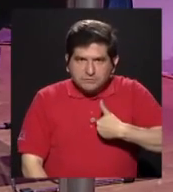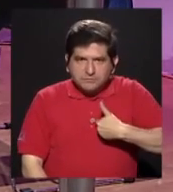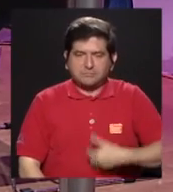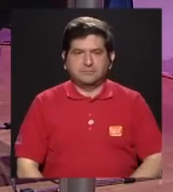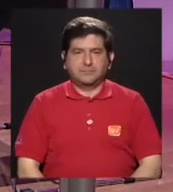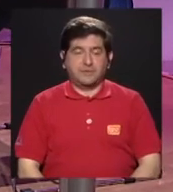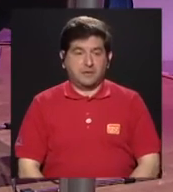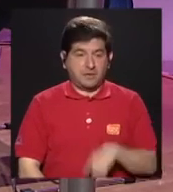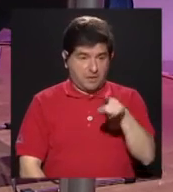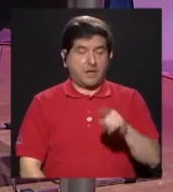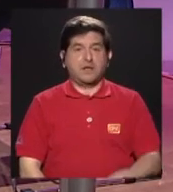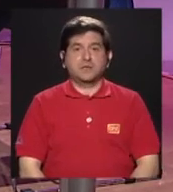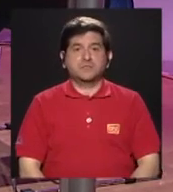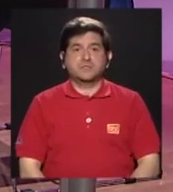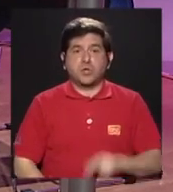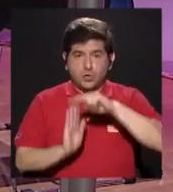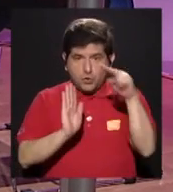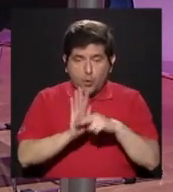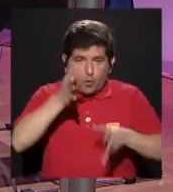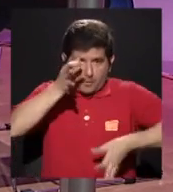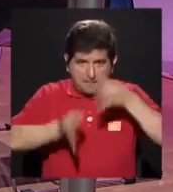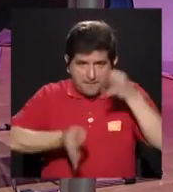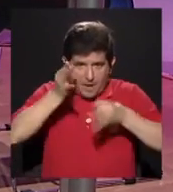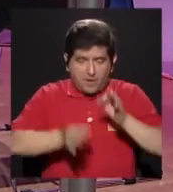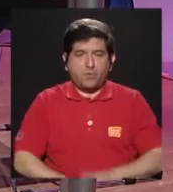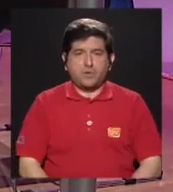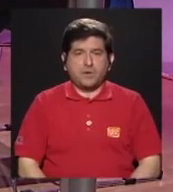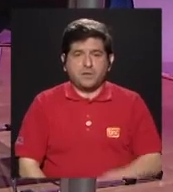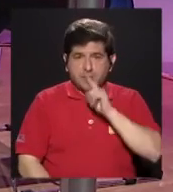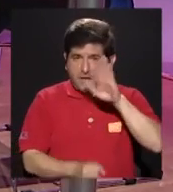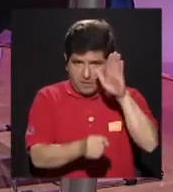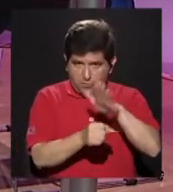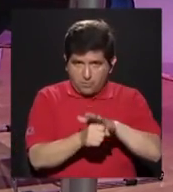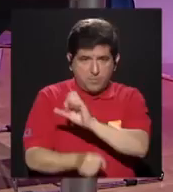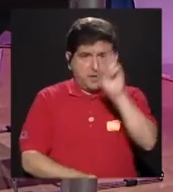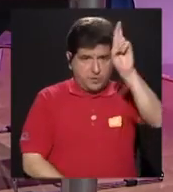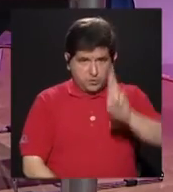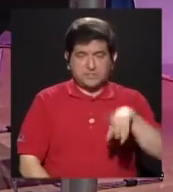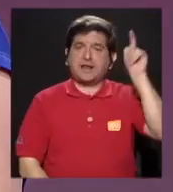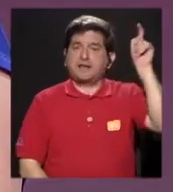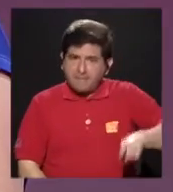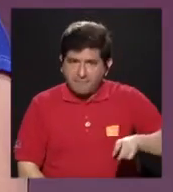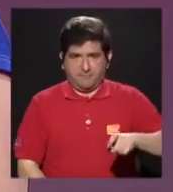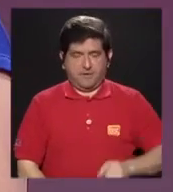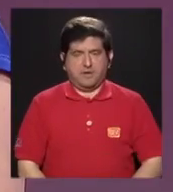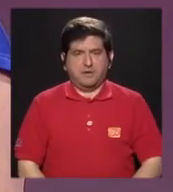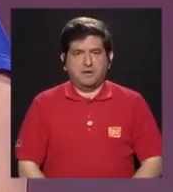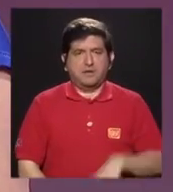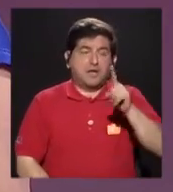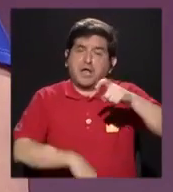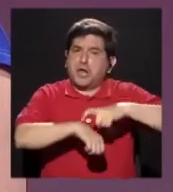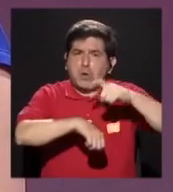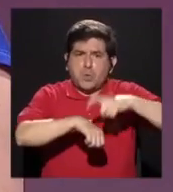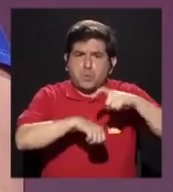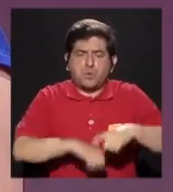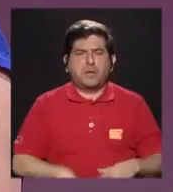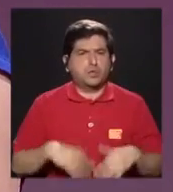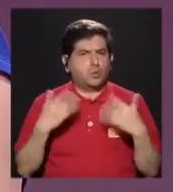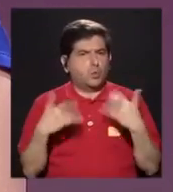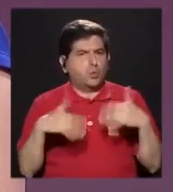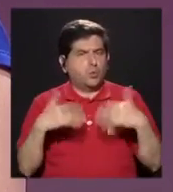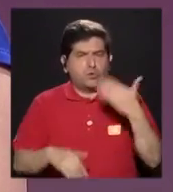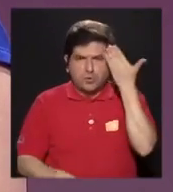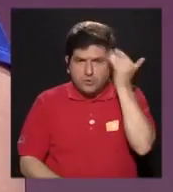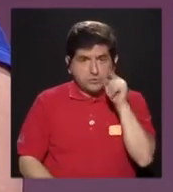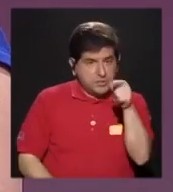un deber jurídico que responde en costa rica y que incluso en algún momento fue muy grave porque